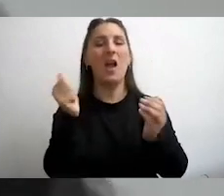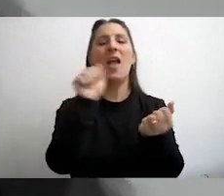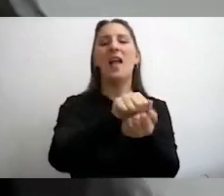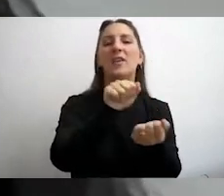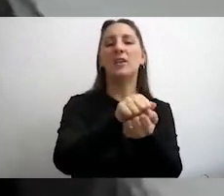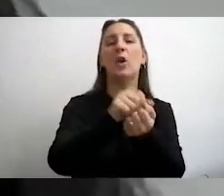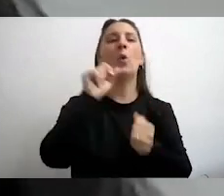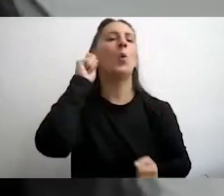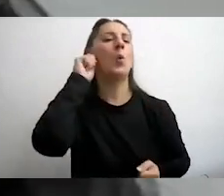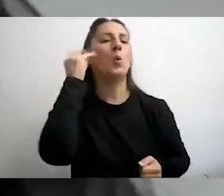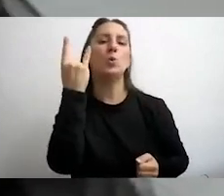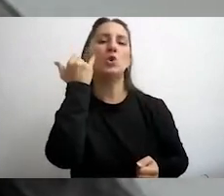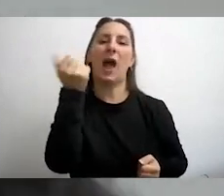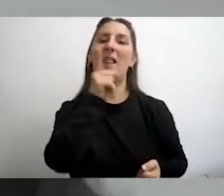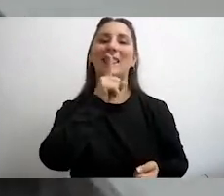Osmar Bullati,